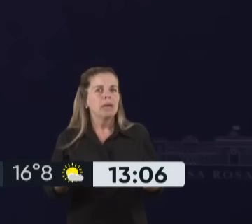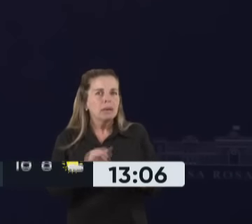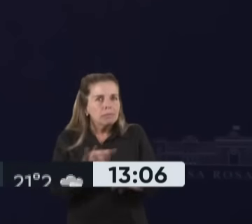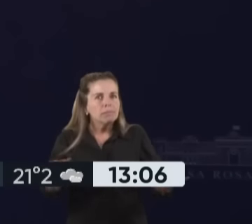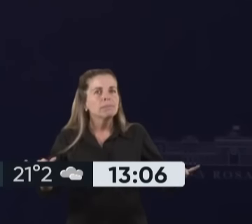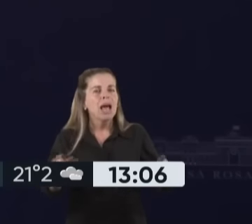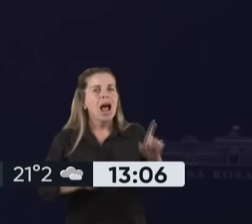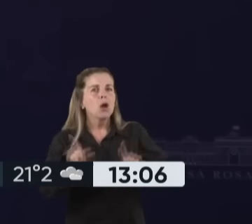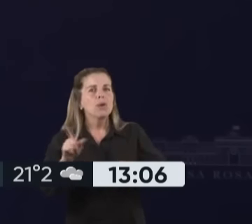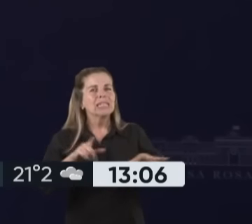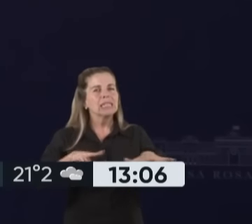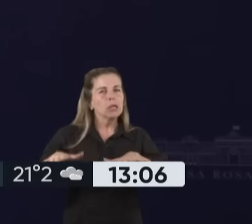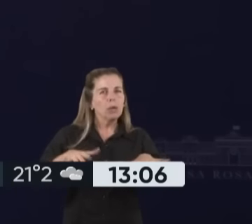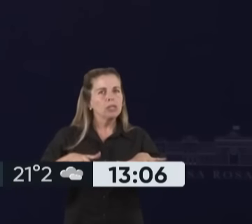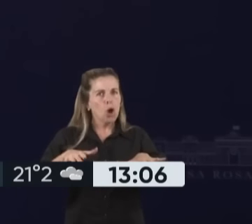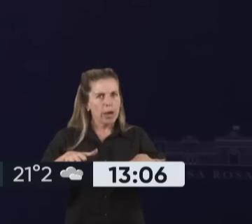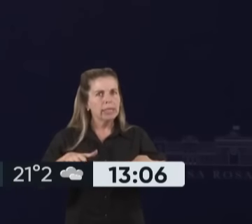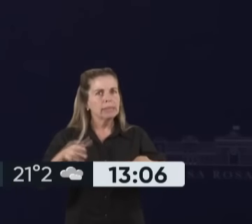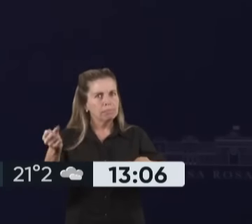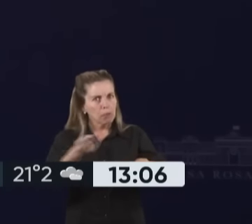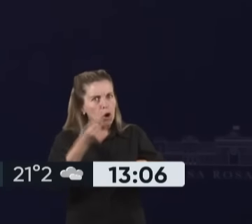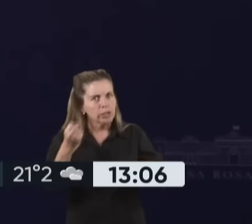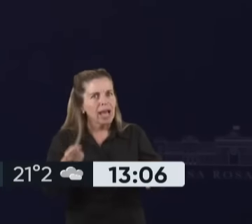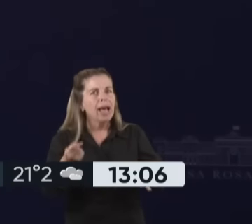hechos relevantes que grafican